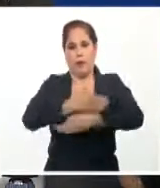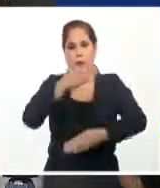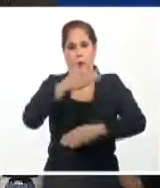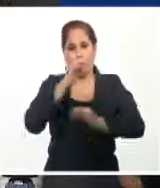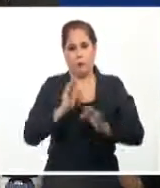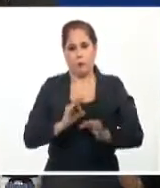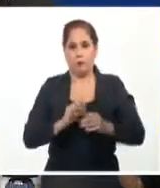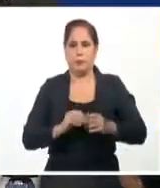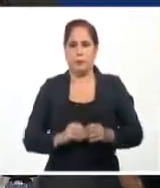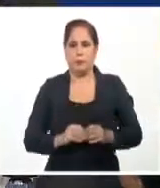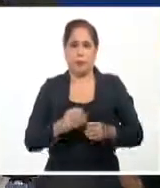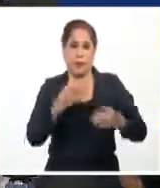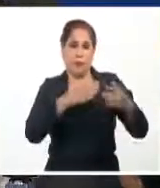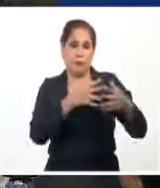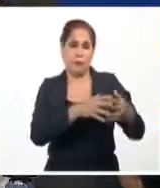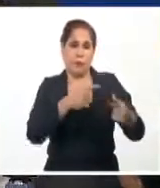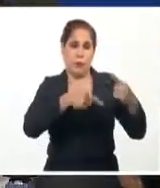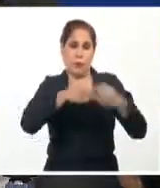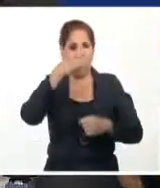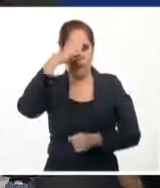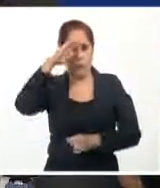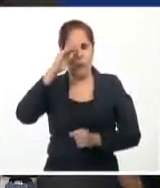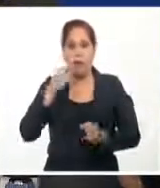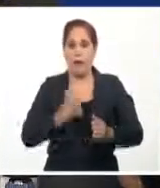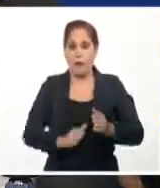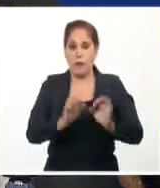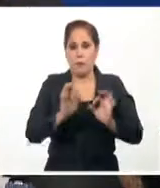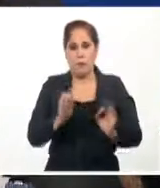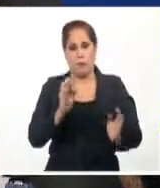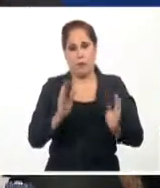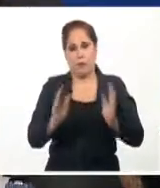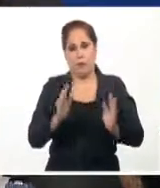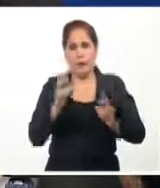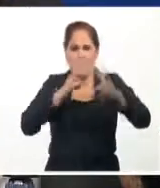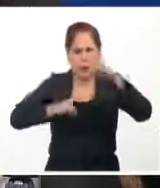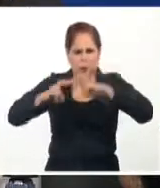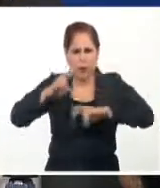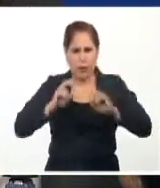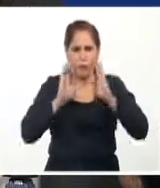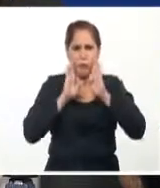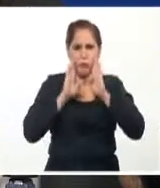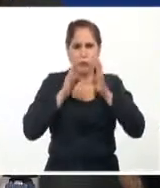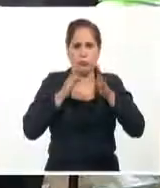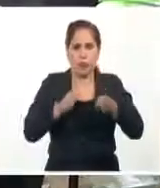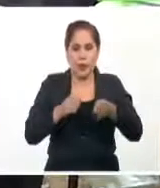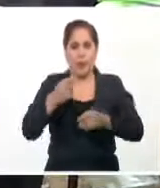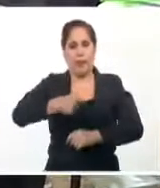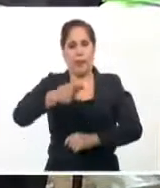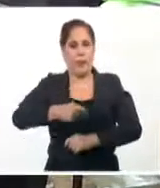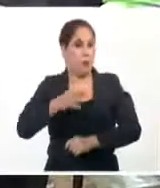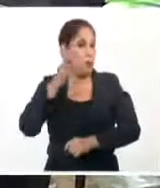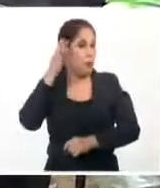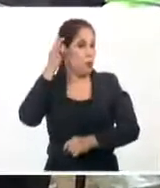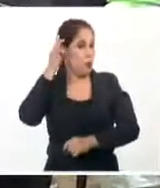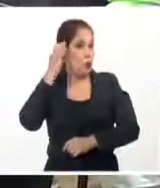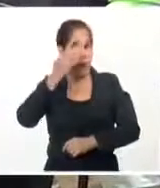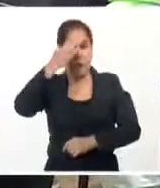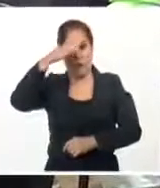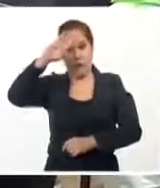política estadounidense hacia Cuba. Pues este estudio focaliza en los derechos de las mujeres